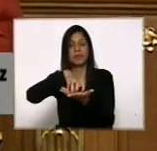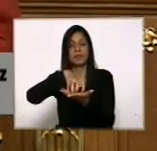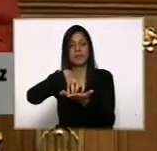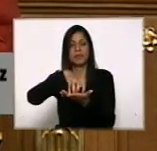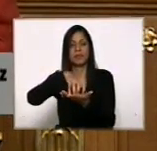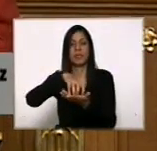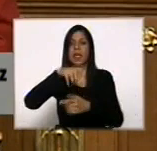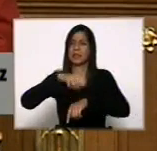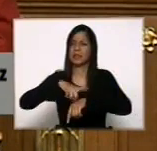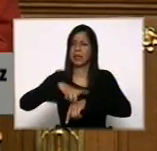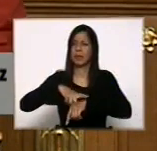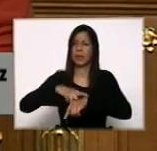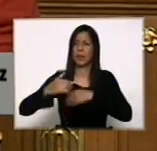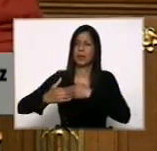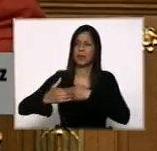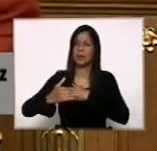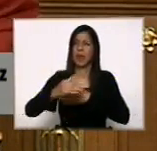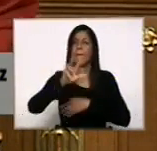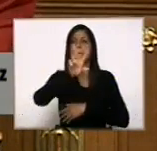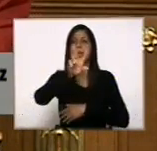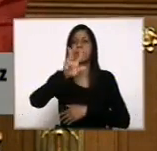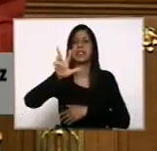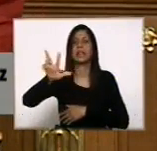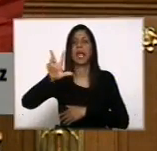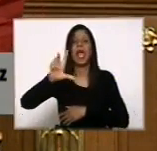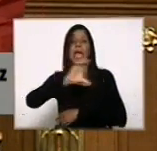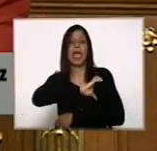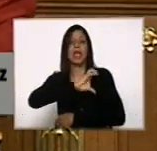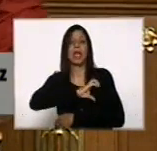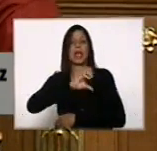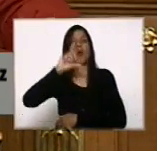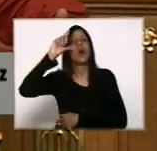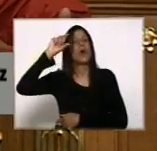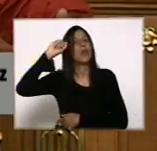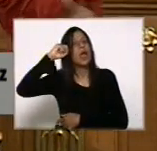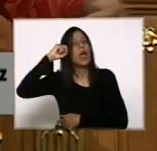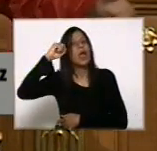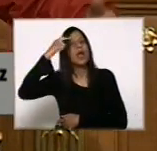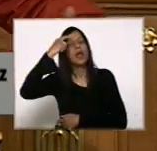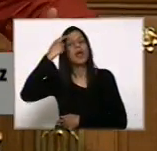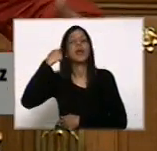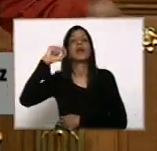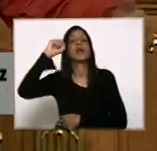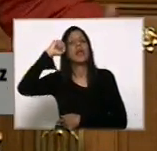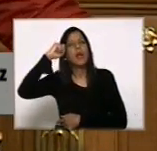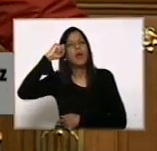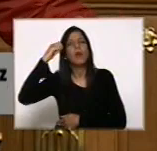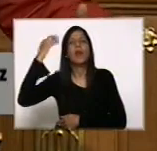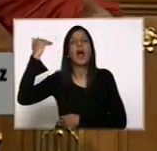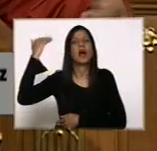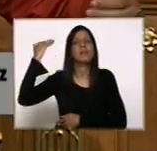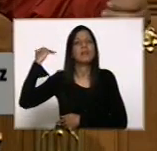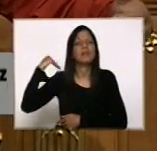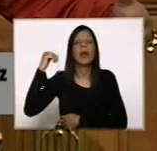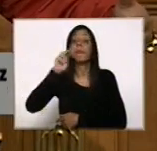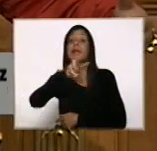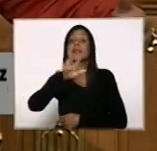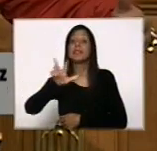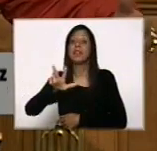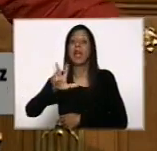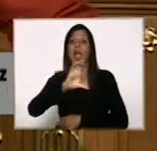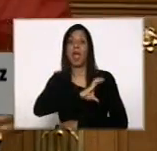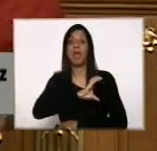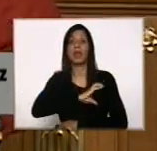digo, de tiempo, ¿no?, que nos recuerda una de las luchas a que obligó el 23 de